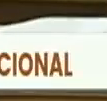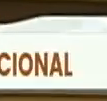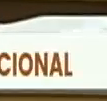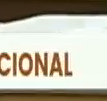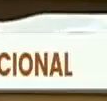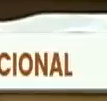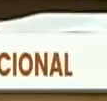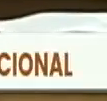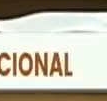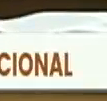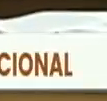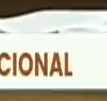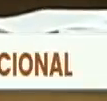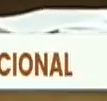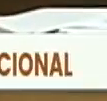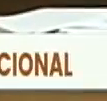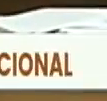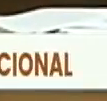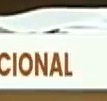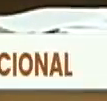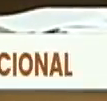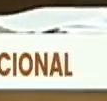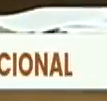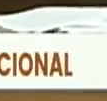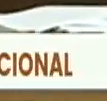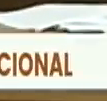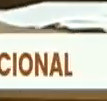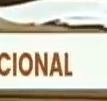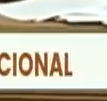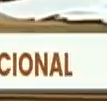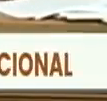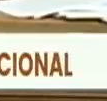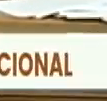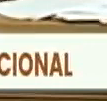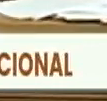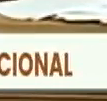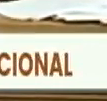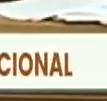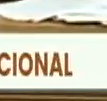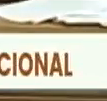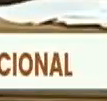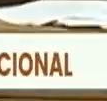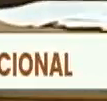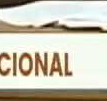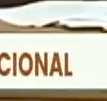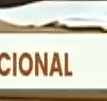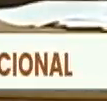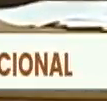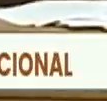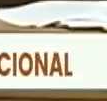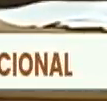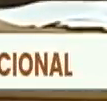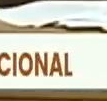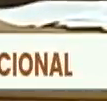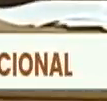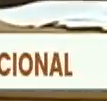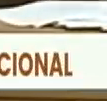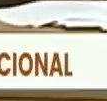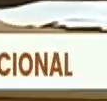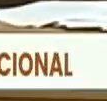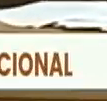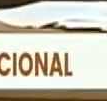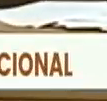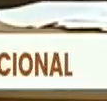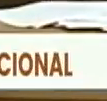Yo pido la venia de esta asamblea para solicitar a un héroe de Cuba, a un hermano nuestro, a René